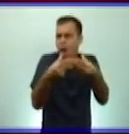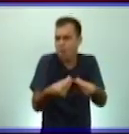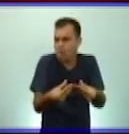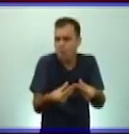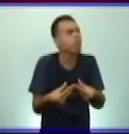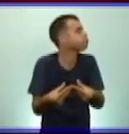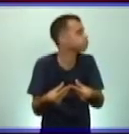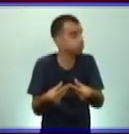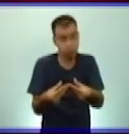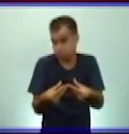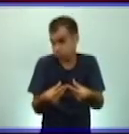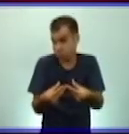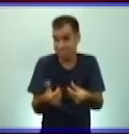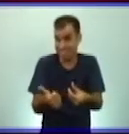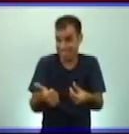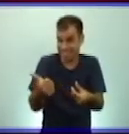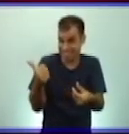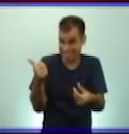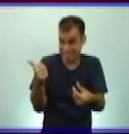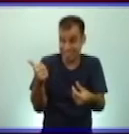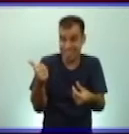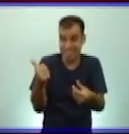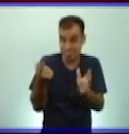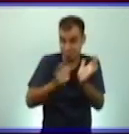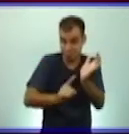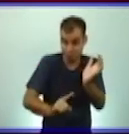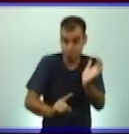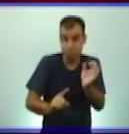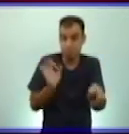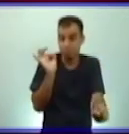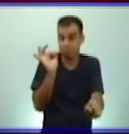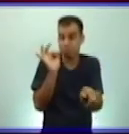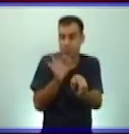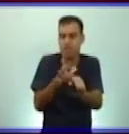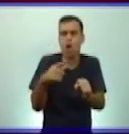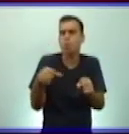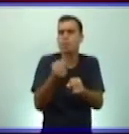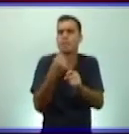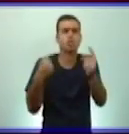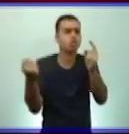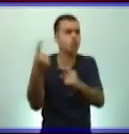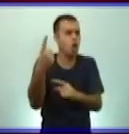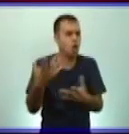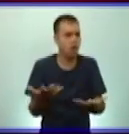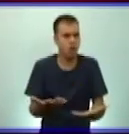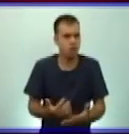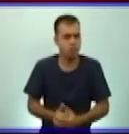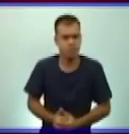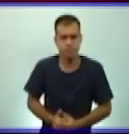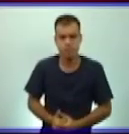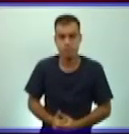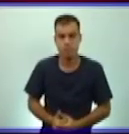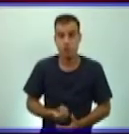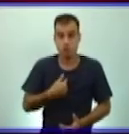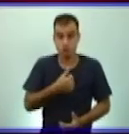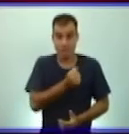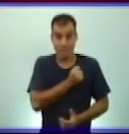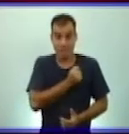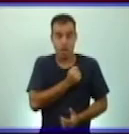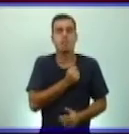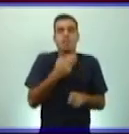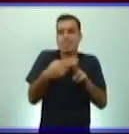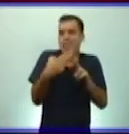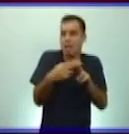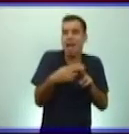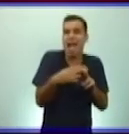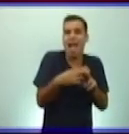lo tanto, a esa energía en la cual se utiliza solamente para el fin que yo quiero, le vamos a